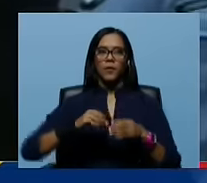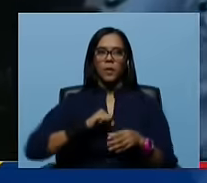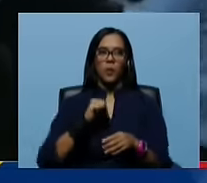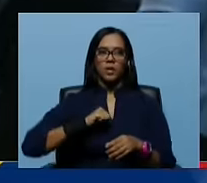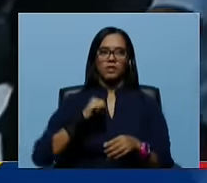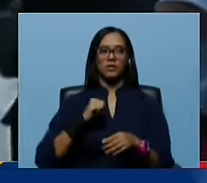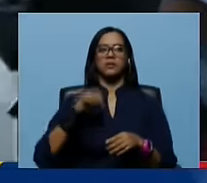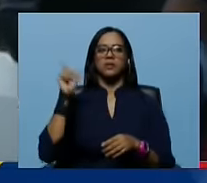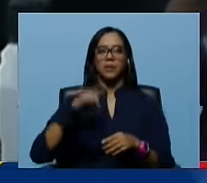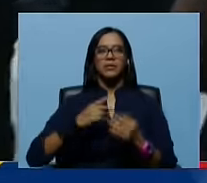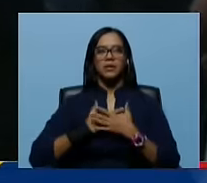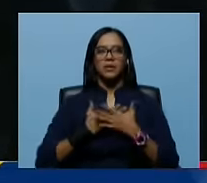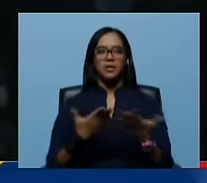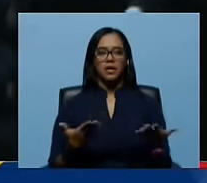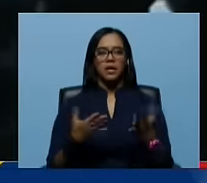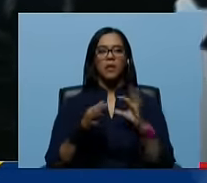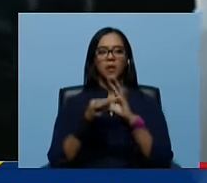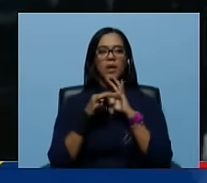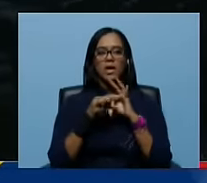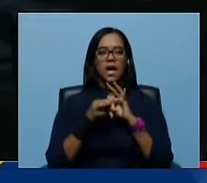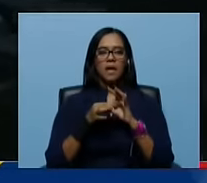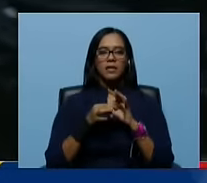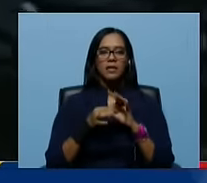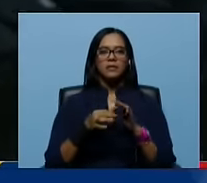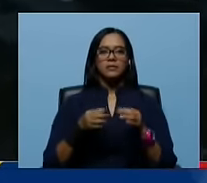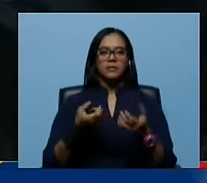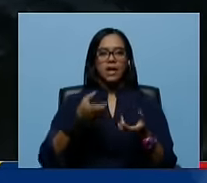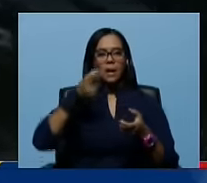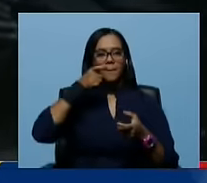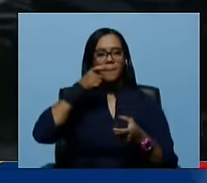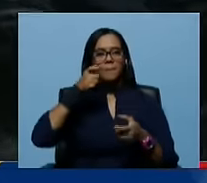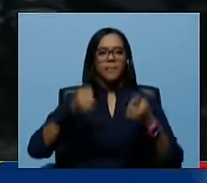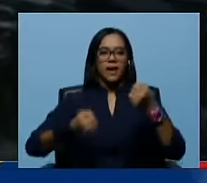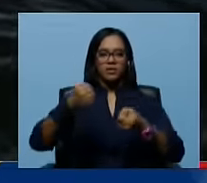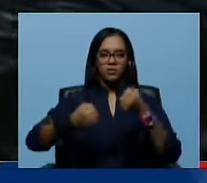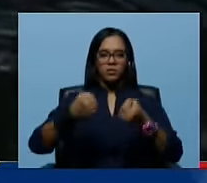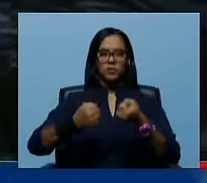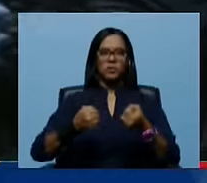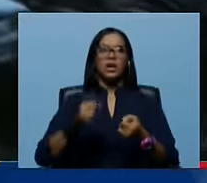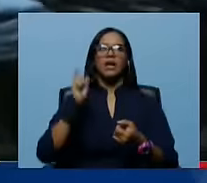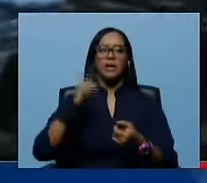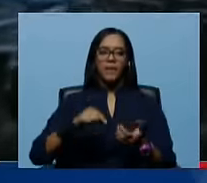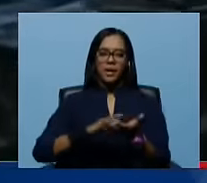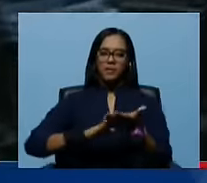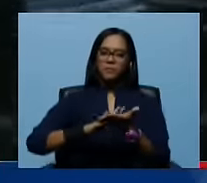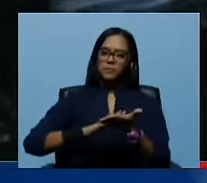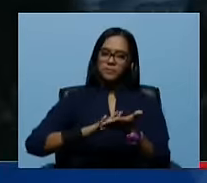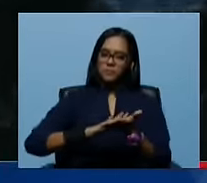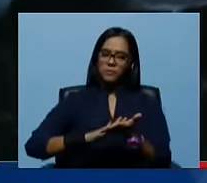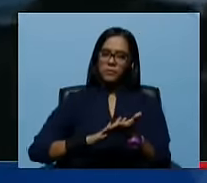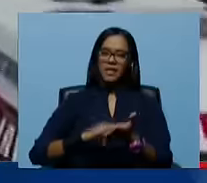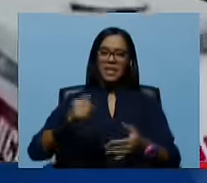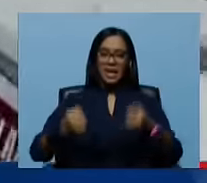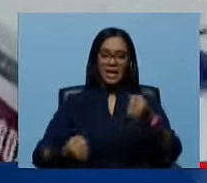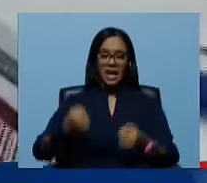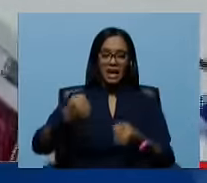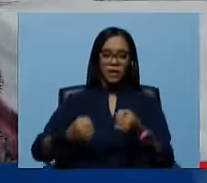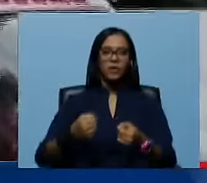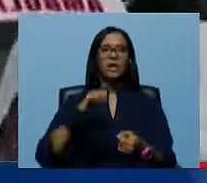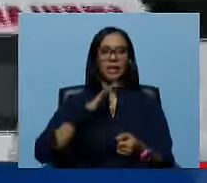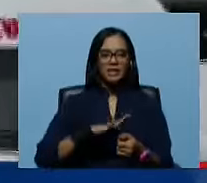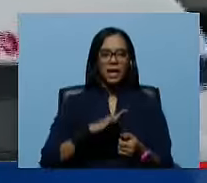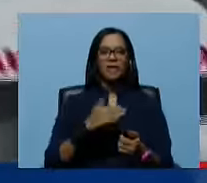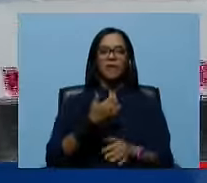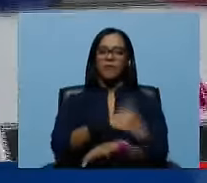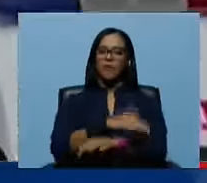vez se están entregando unidades de patrulla, se están haciendo recuperaciones de vehículos que estaban